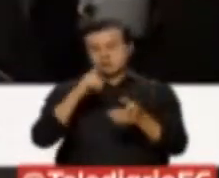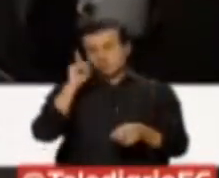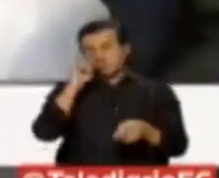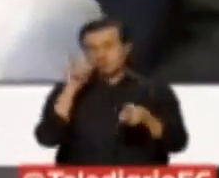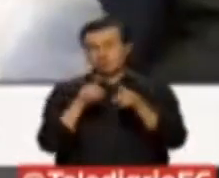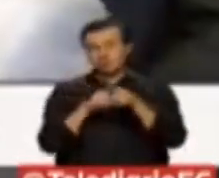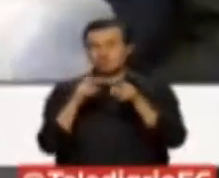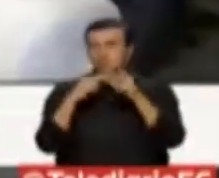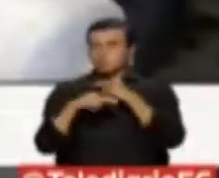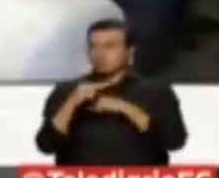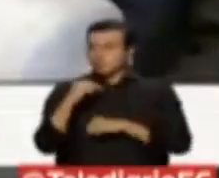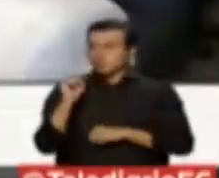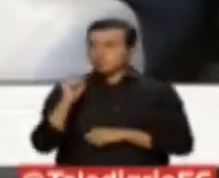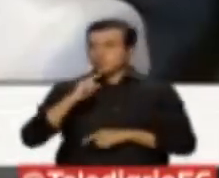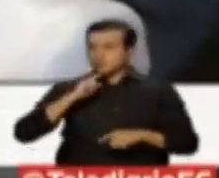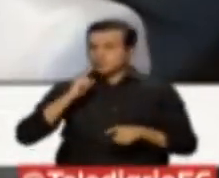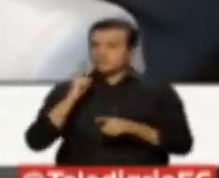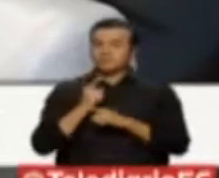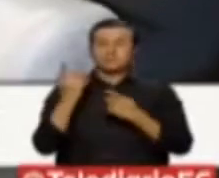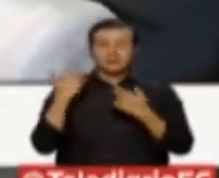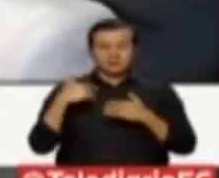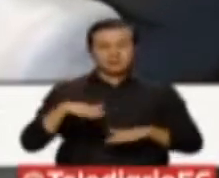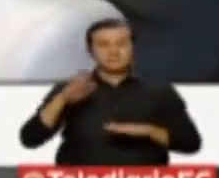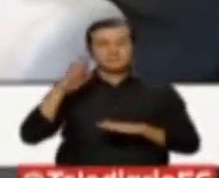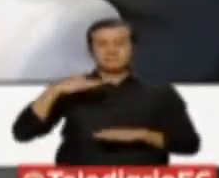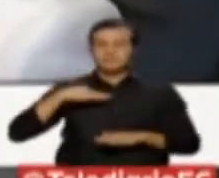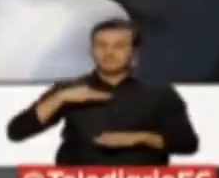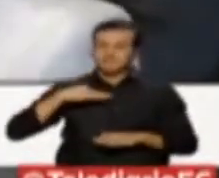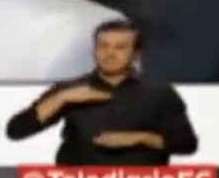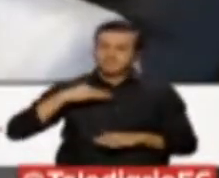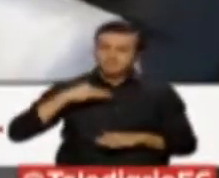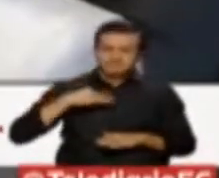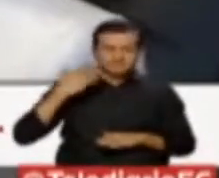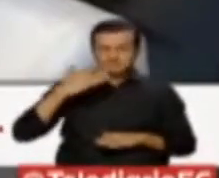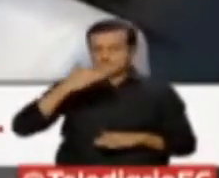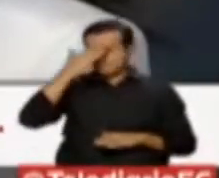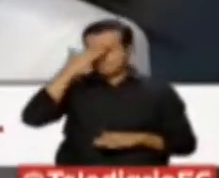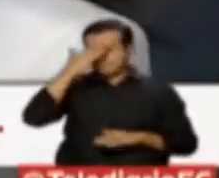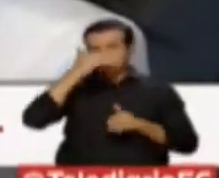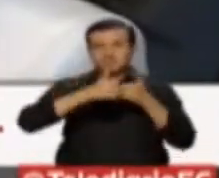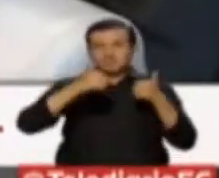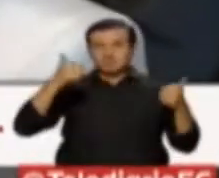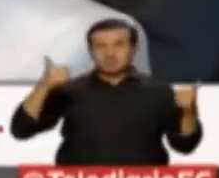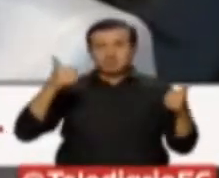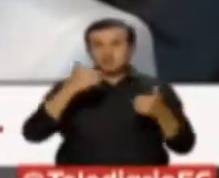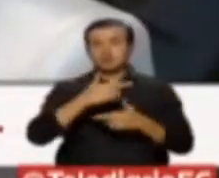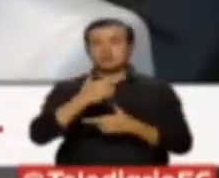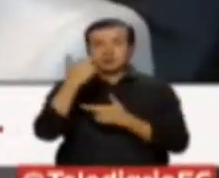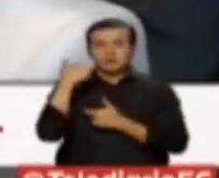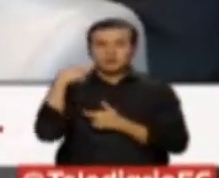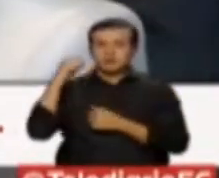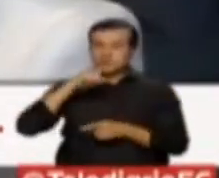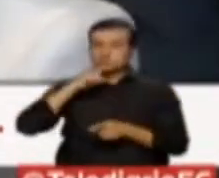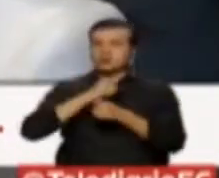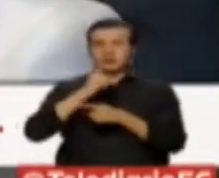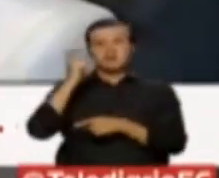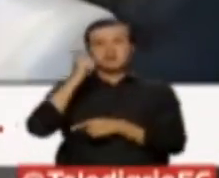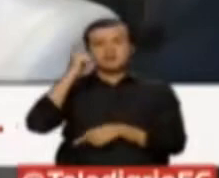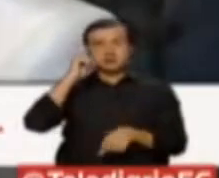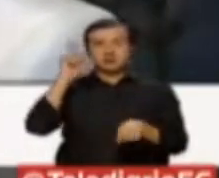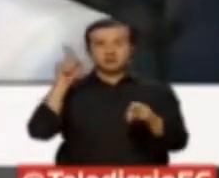comercial es más ahí el convencimiento por parte de las autoridades correspondientes de que hay que hacer